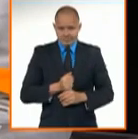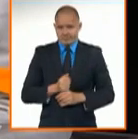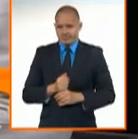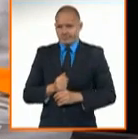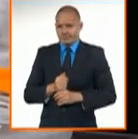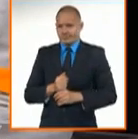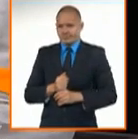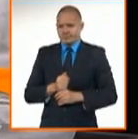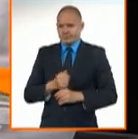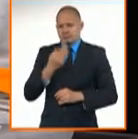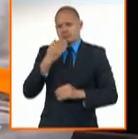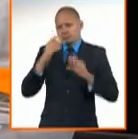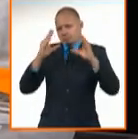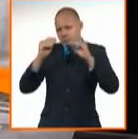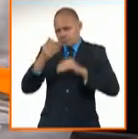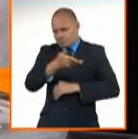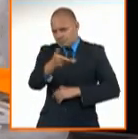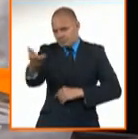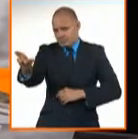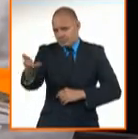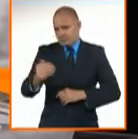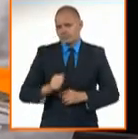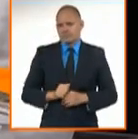y para todo nuestro pueblo